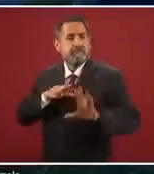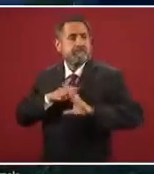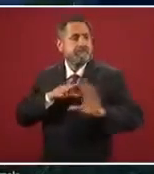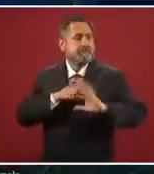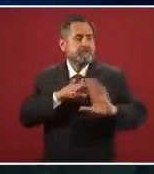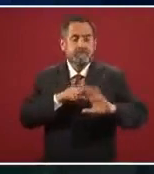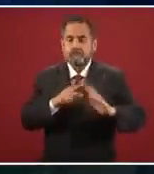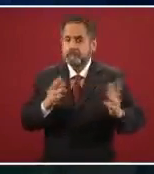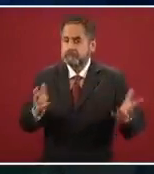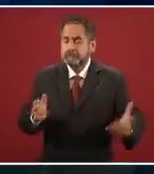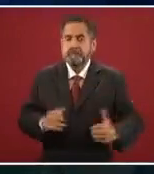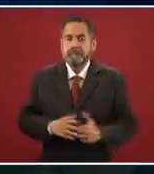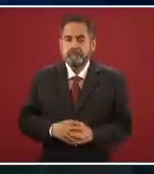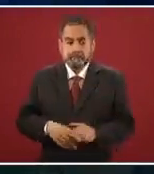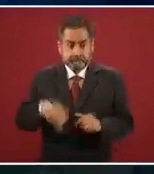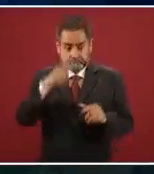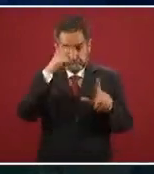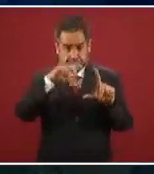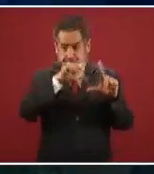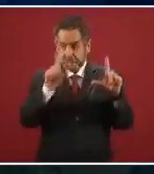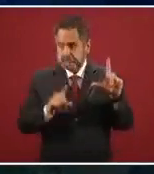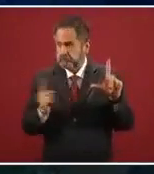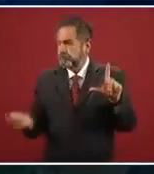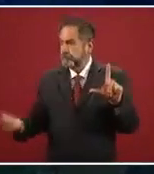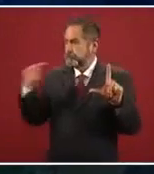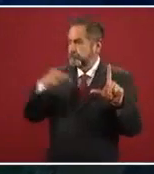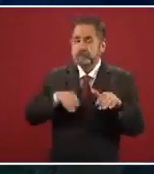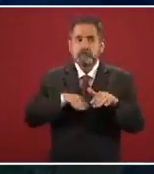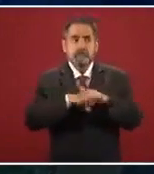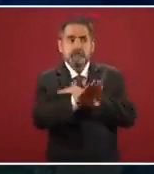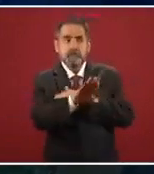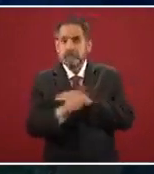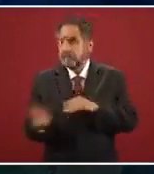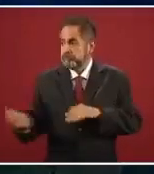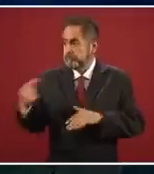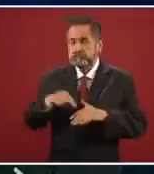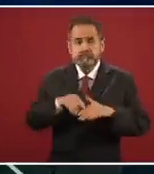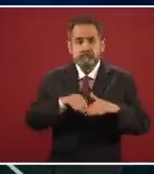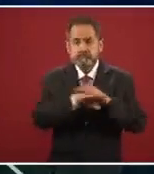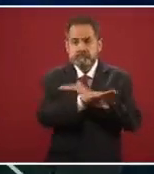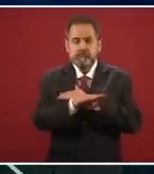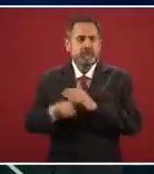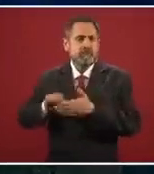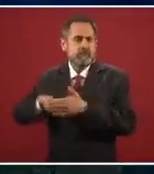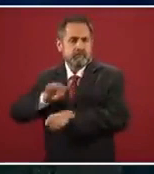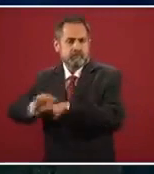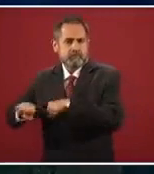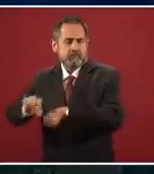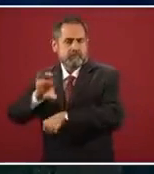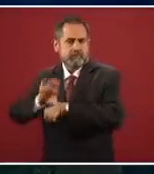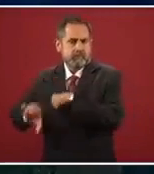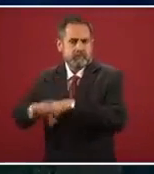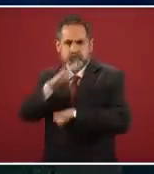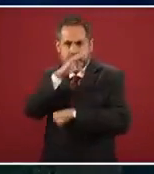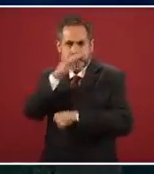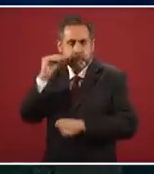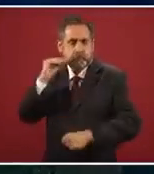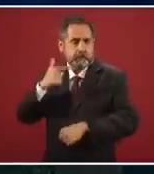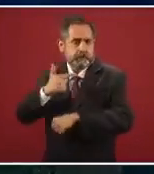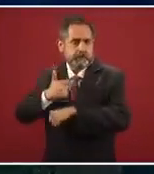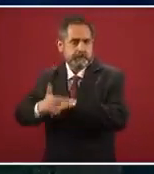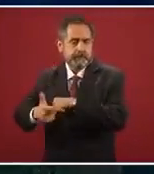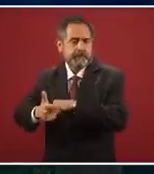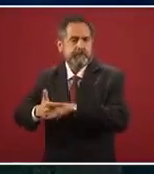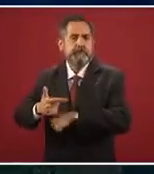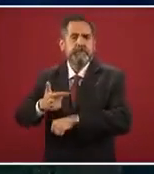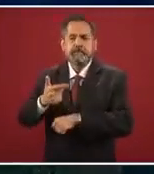paso obligado para las naciones generadoras de movimientos migratorios como El Salvador, Colombia, Cuba, Guatemala,